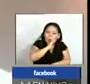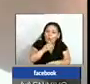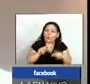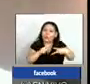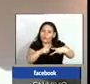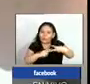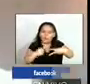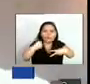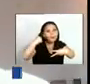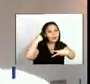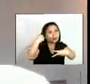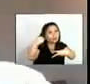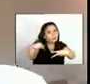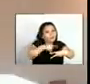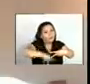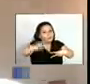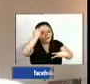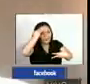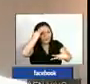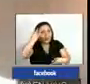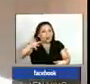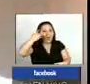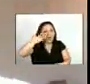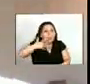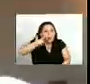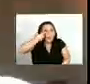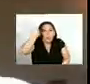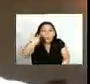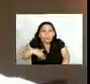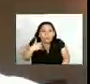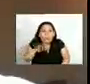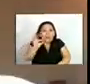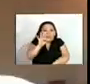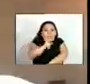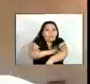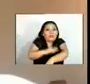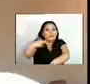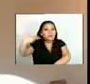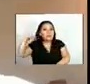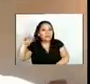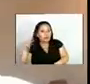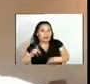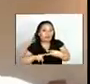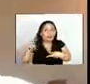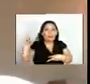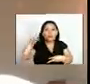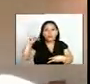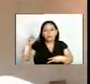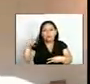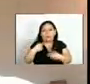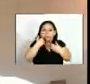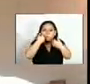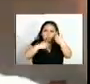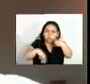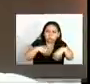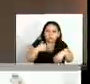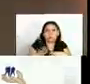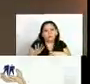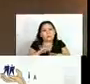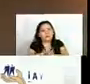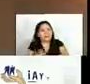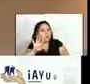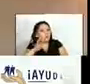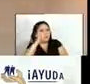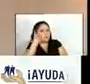importantes que también tenemos que conocer. Por ejemplo, la fiebre en el chikungunya y en el zika son más cortas, entre un tercero y un